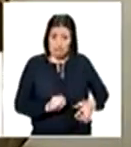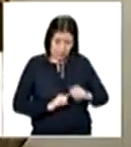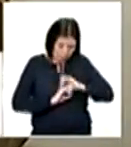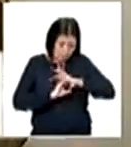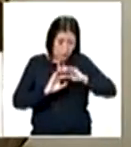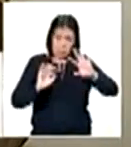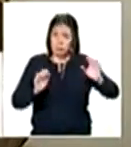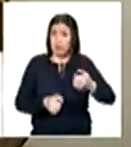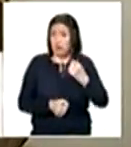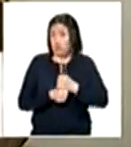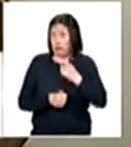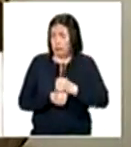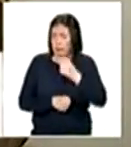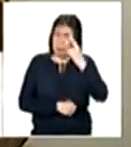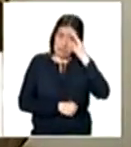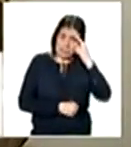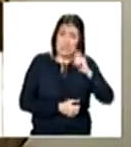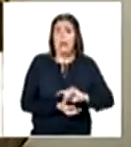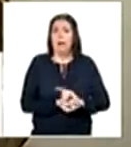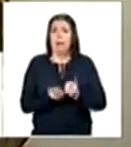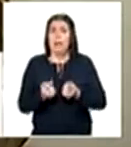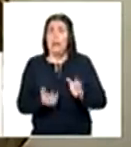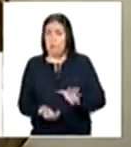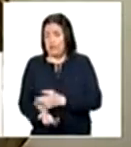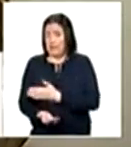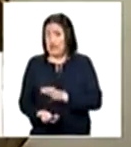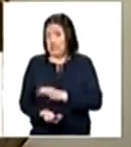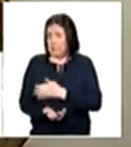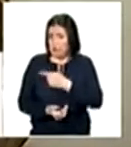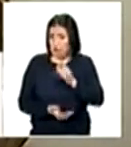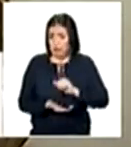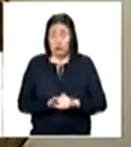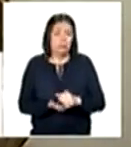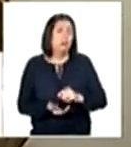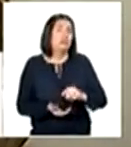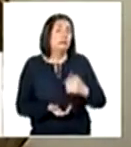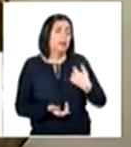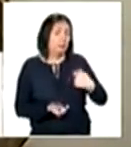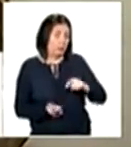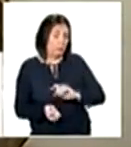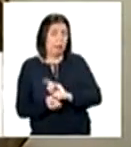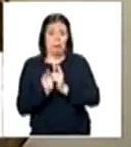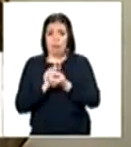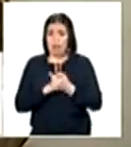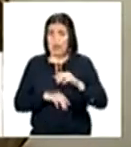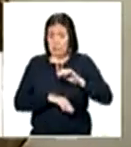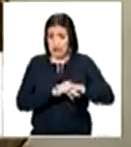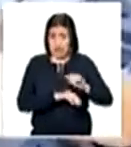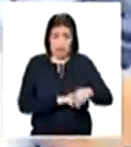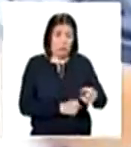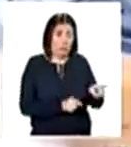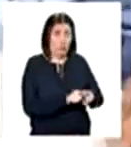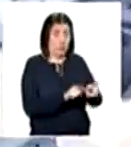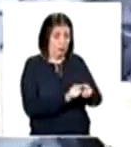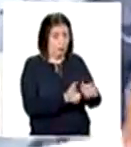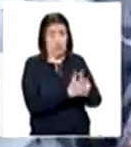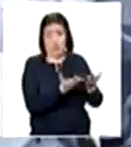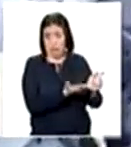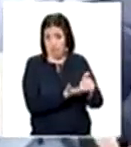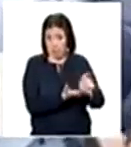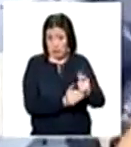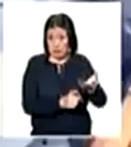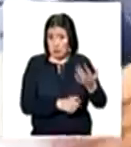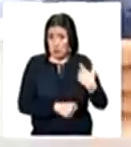nivel internacional, pensaba traducir la canción del evento en inglés, como lo hizo el autor con su libro. Luego de